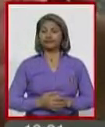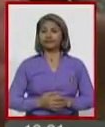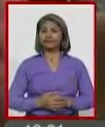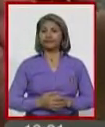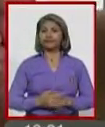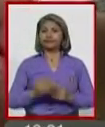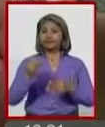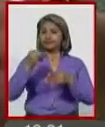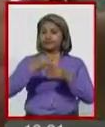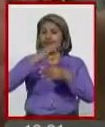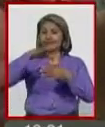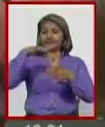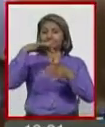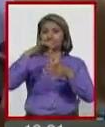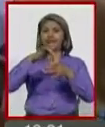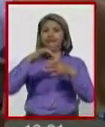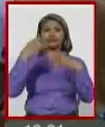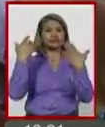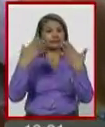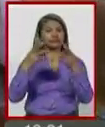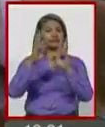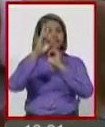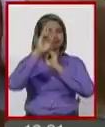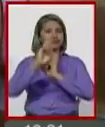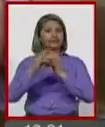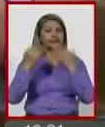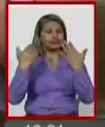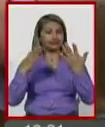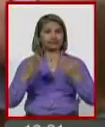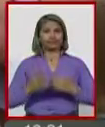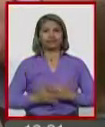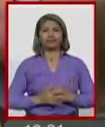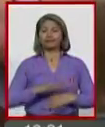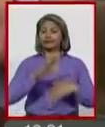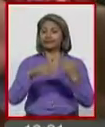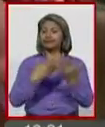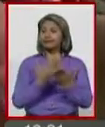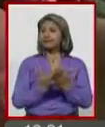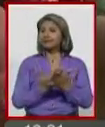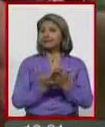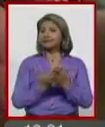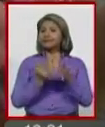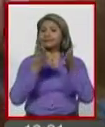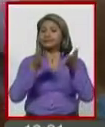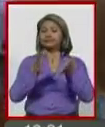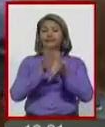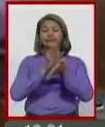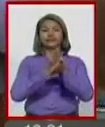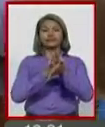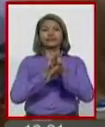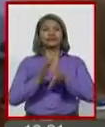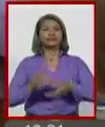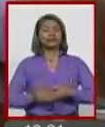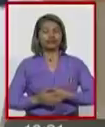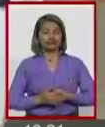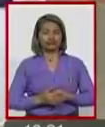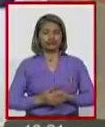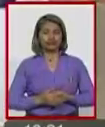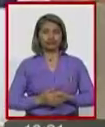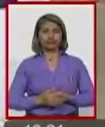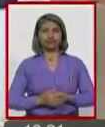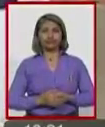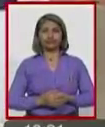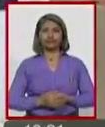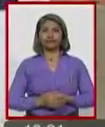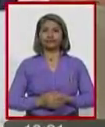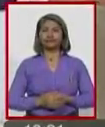de la preinscripción, el sorteo que se realizó. Sí, se está respetando. Sí, todo lo que estamos. ¿Ya viene a dejar documento? Sí, a dejar documento y